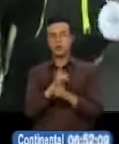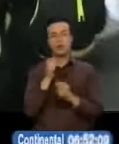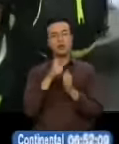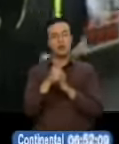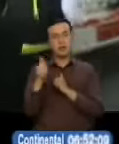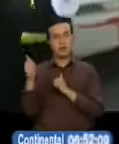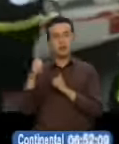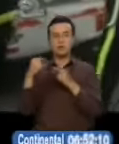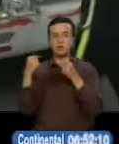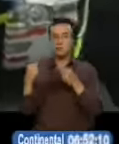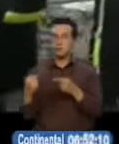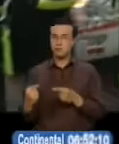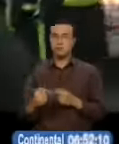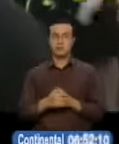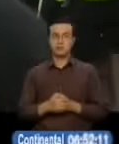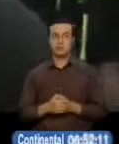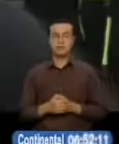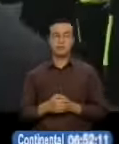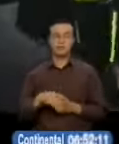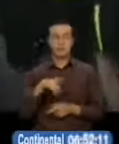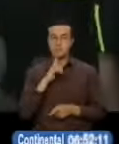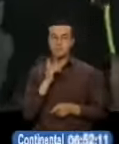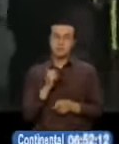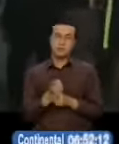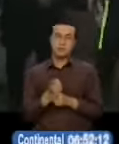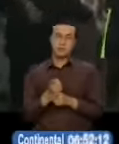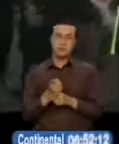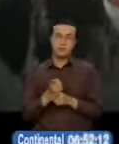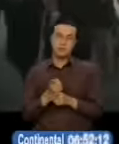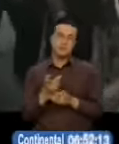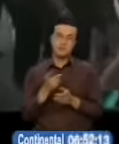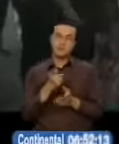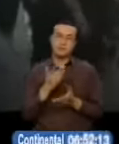historia, pero definitivamente no es un dato